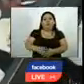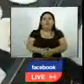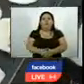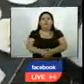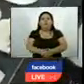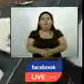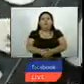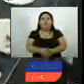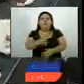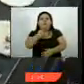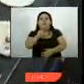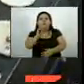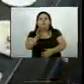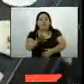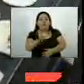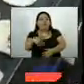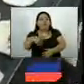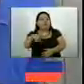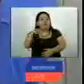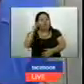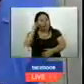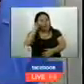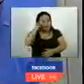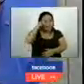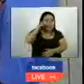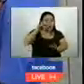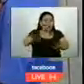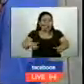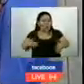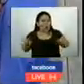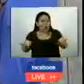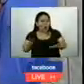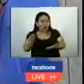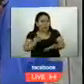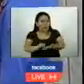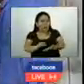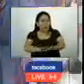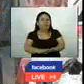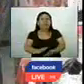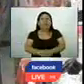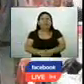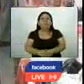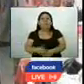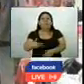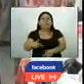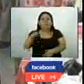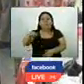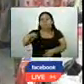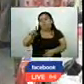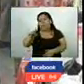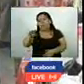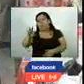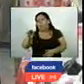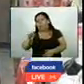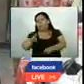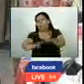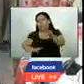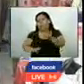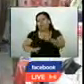producto, asegurando que han tenido que tomar medidas para disminuir costos. Lo estamos hallando a 1.40, cuando